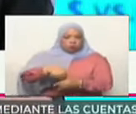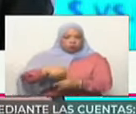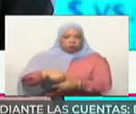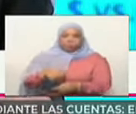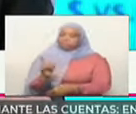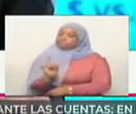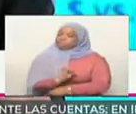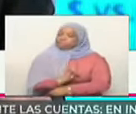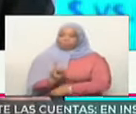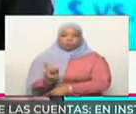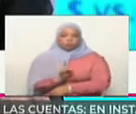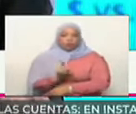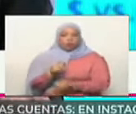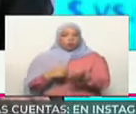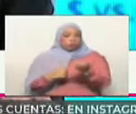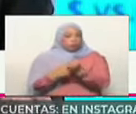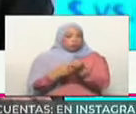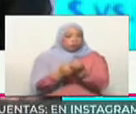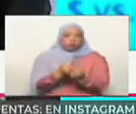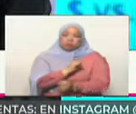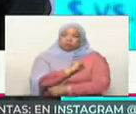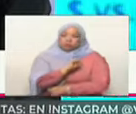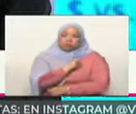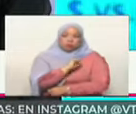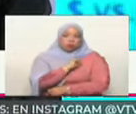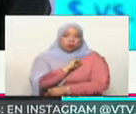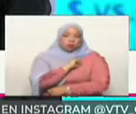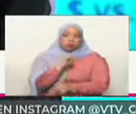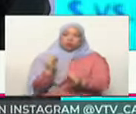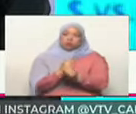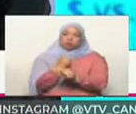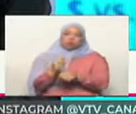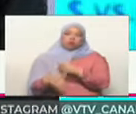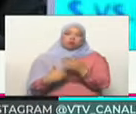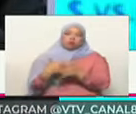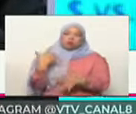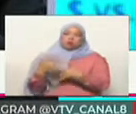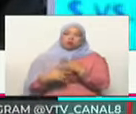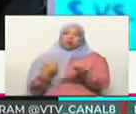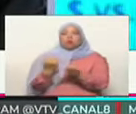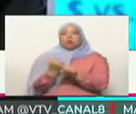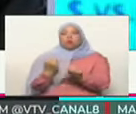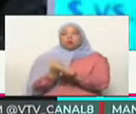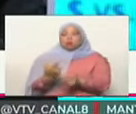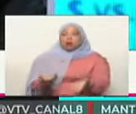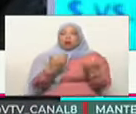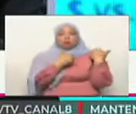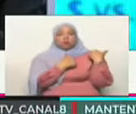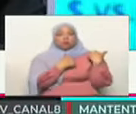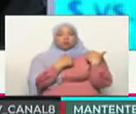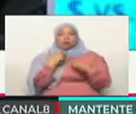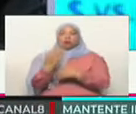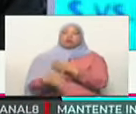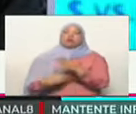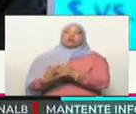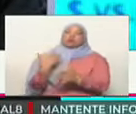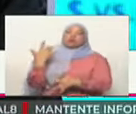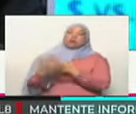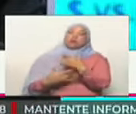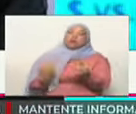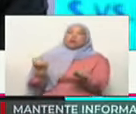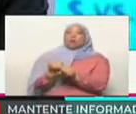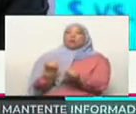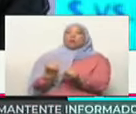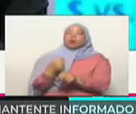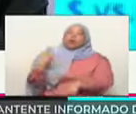contrario, la gente no apoya a los cobardes, la gente apoya a los valientes, a los que luchan. Y esta responsabilidad la tiene solo Gabriel Boric, de